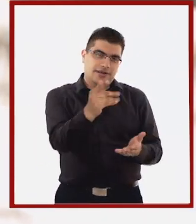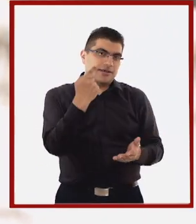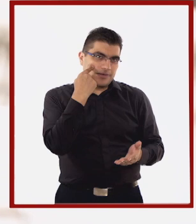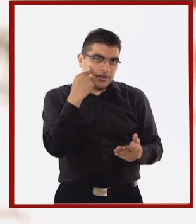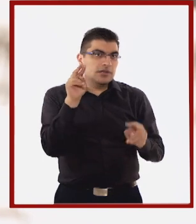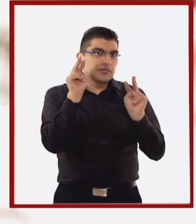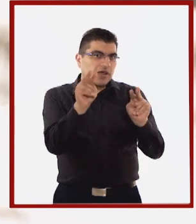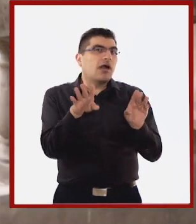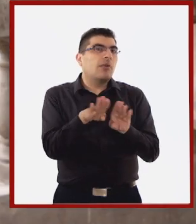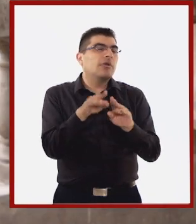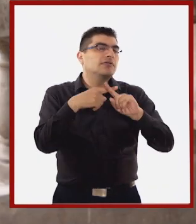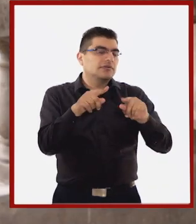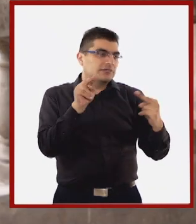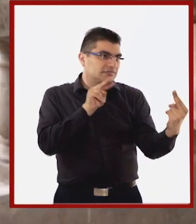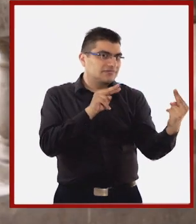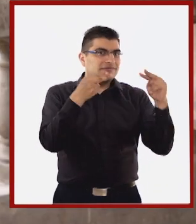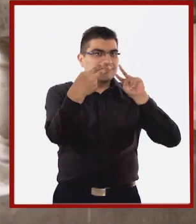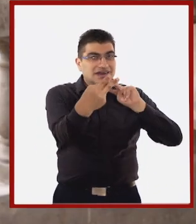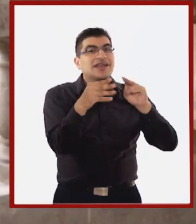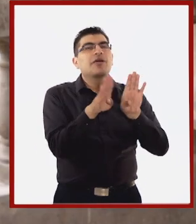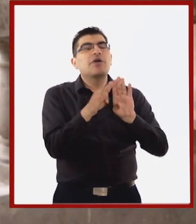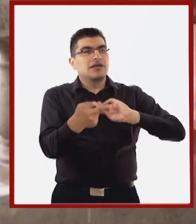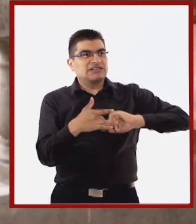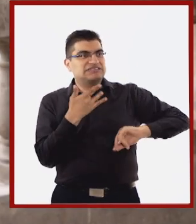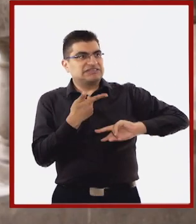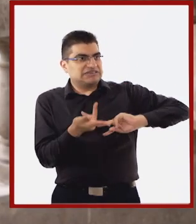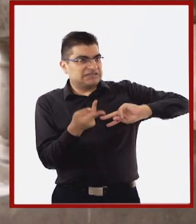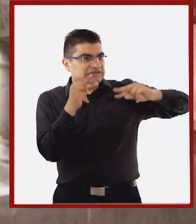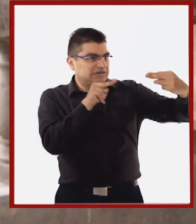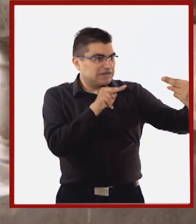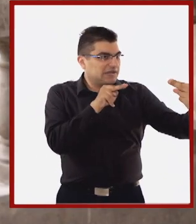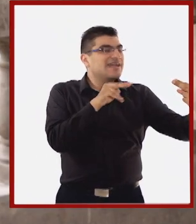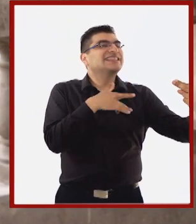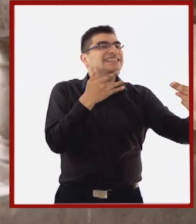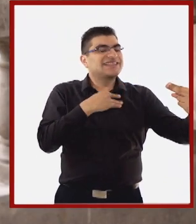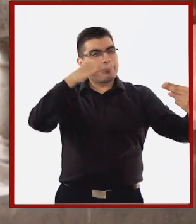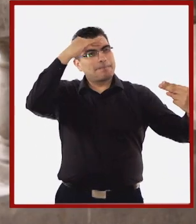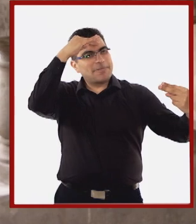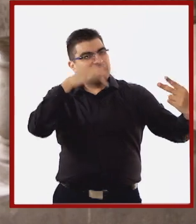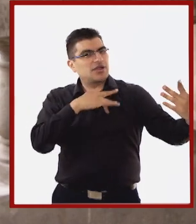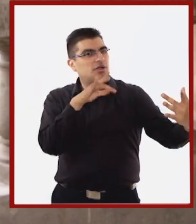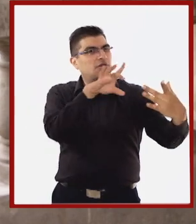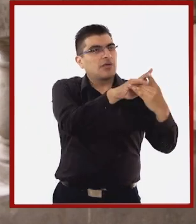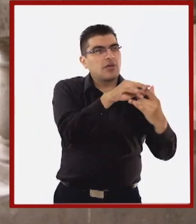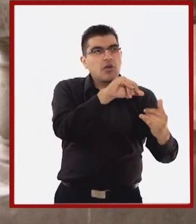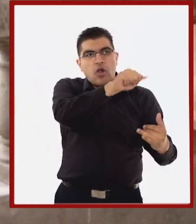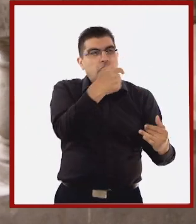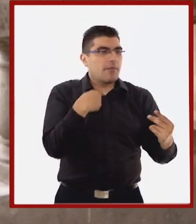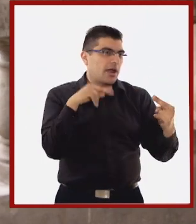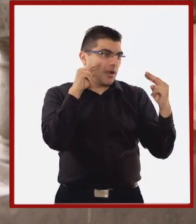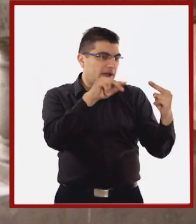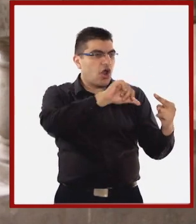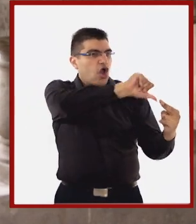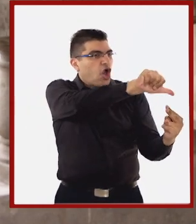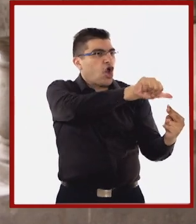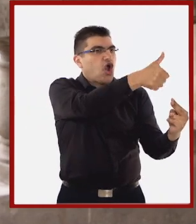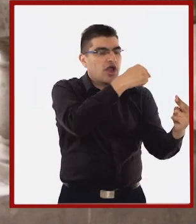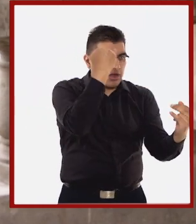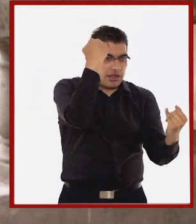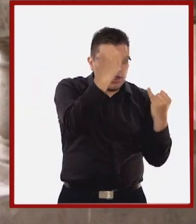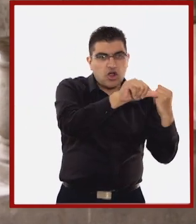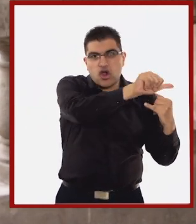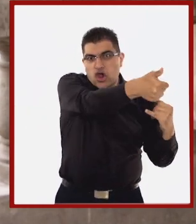nuestro pueblo. Eso es todo. Aquí no discriminamos como eres tú. Puede ser Mushengola y si quieres Singyu.